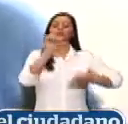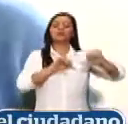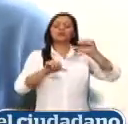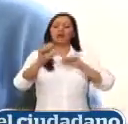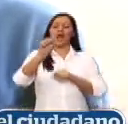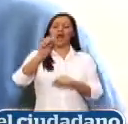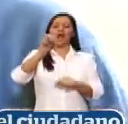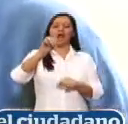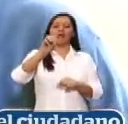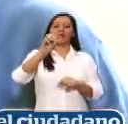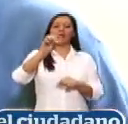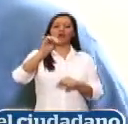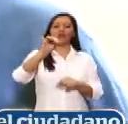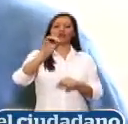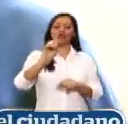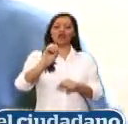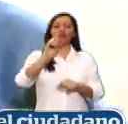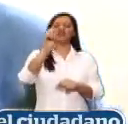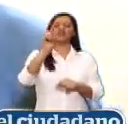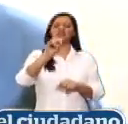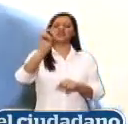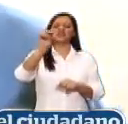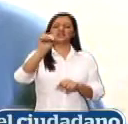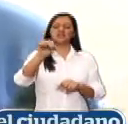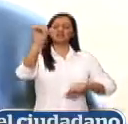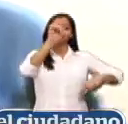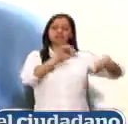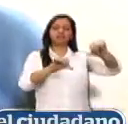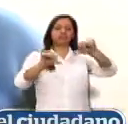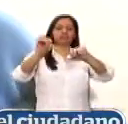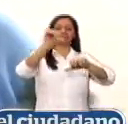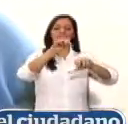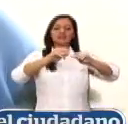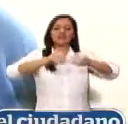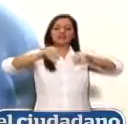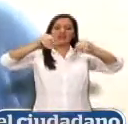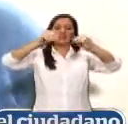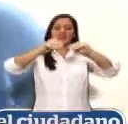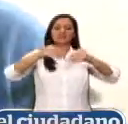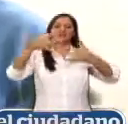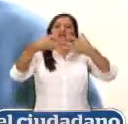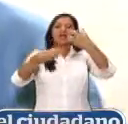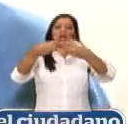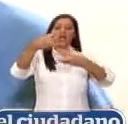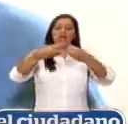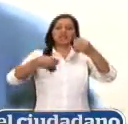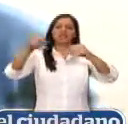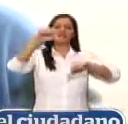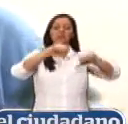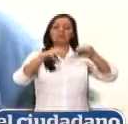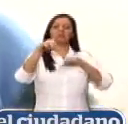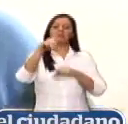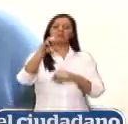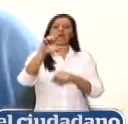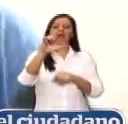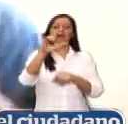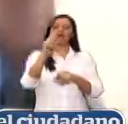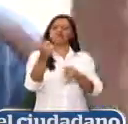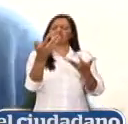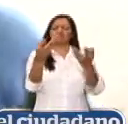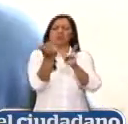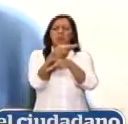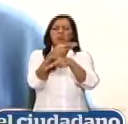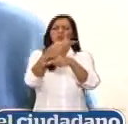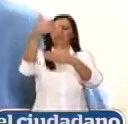su cuarto de zinc ceniza están poniendo leche melaza y bueno